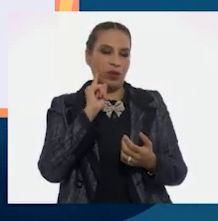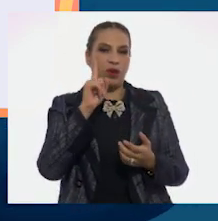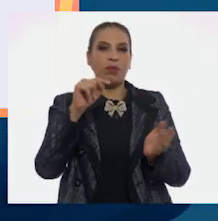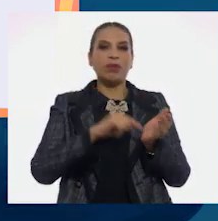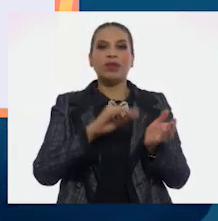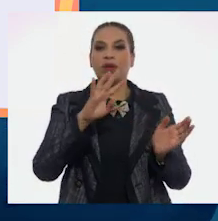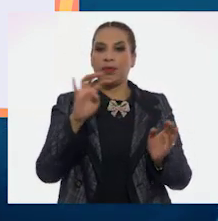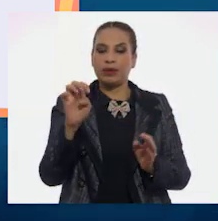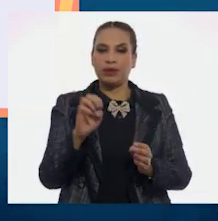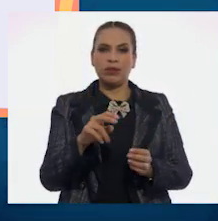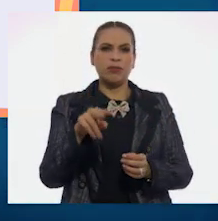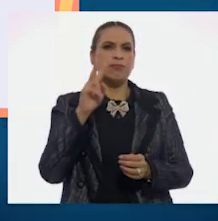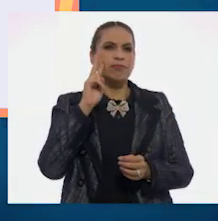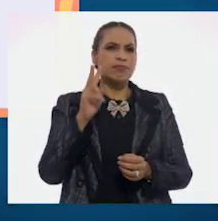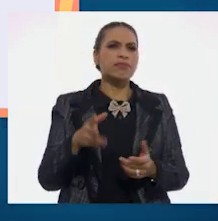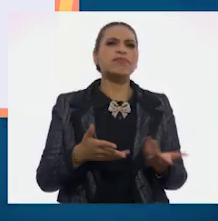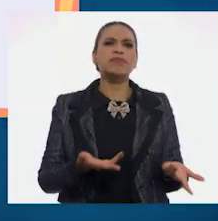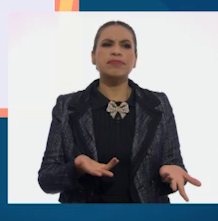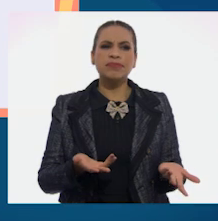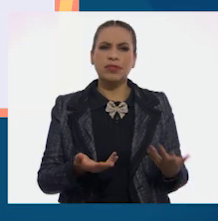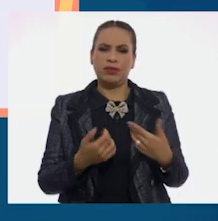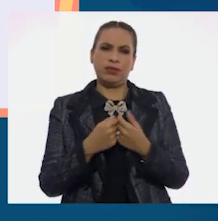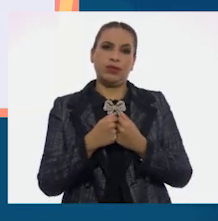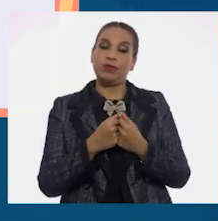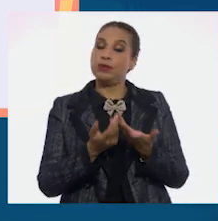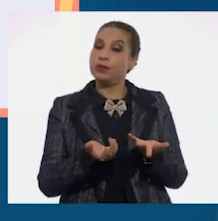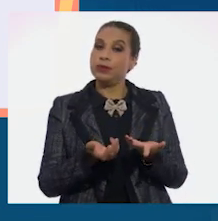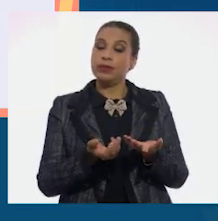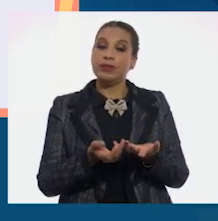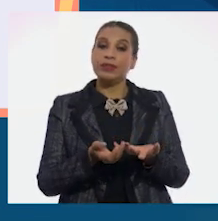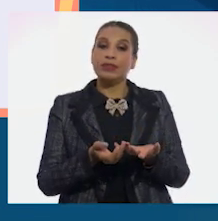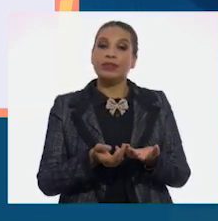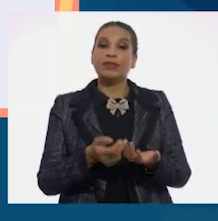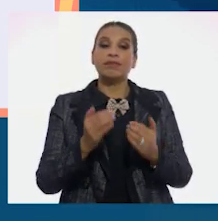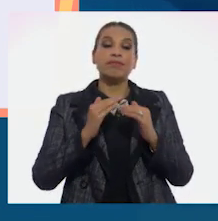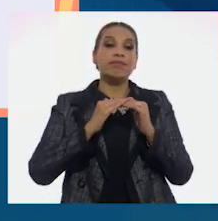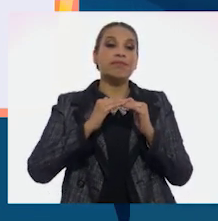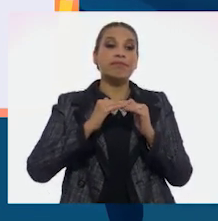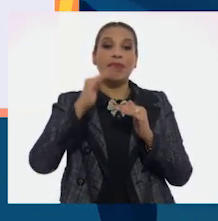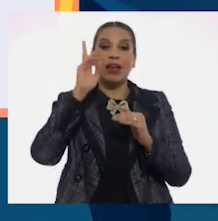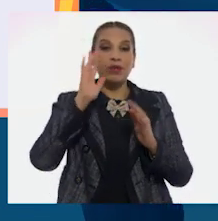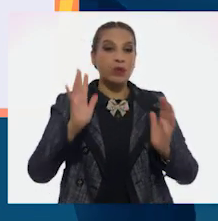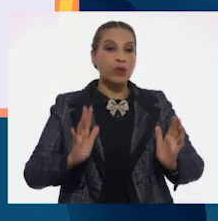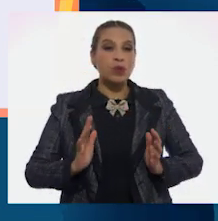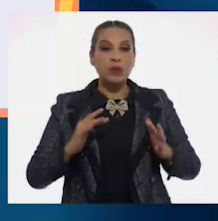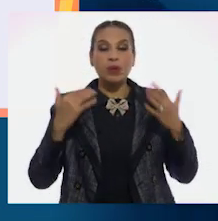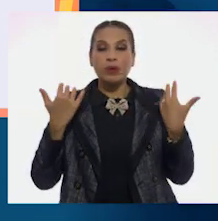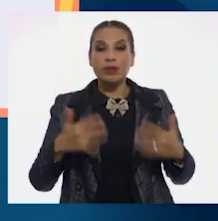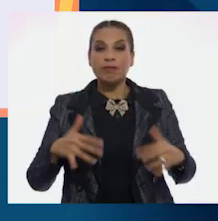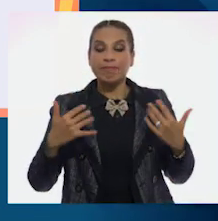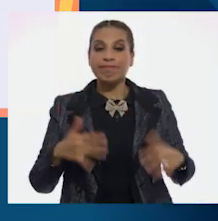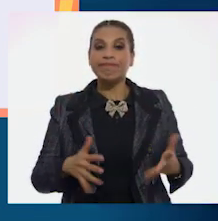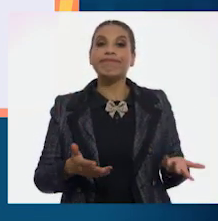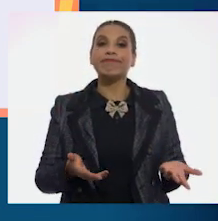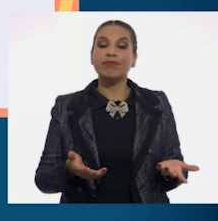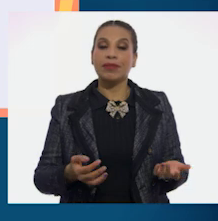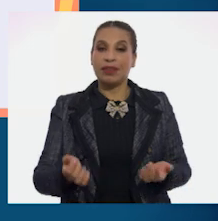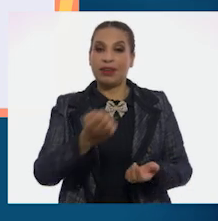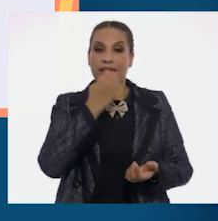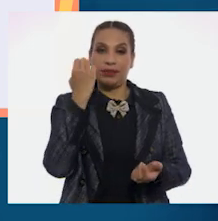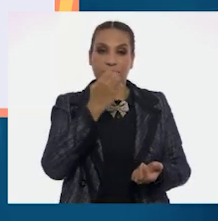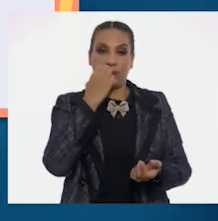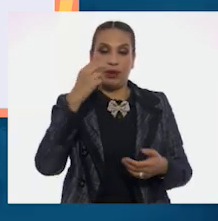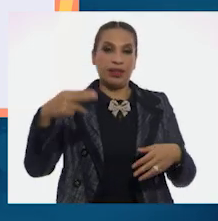1900. ¿Qué pueden destacar? Uy, pues que la que más me impactó es que la